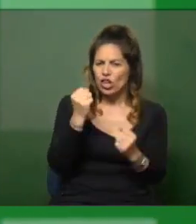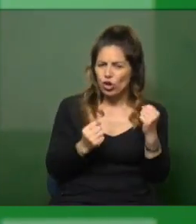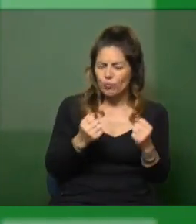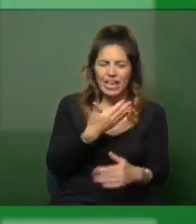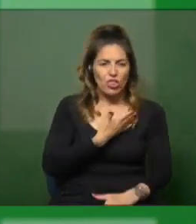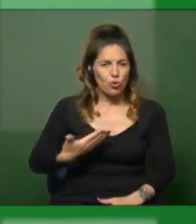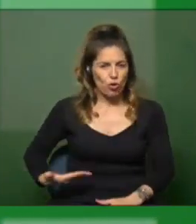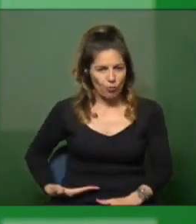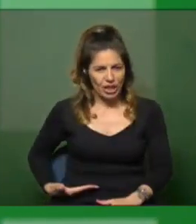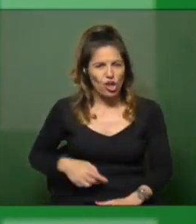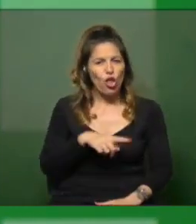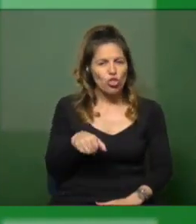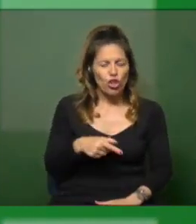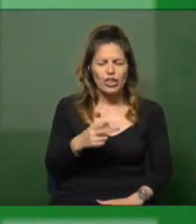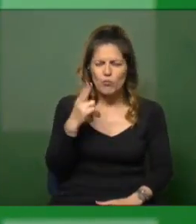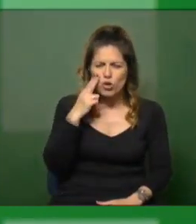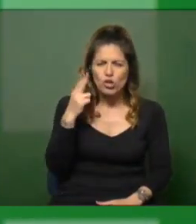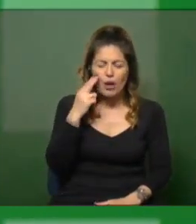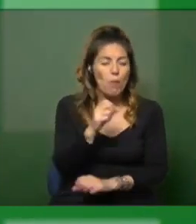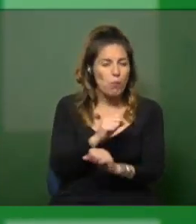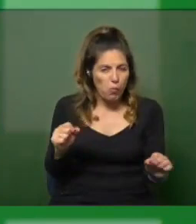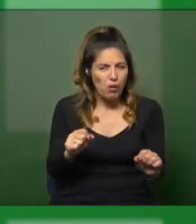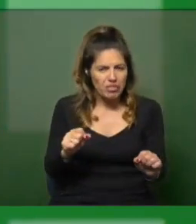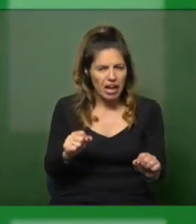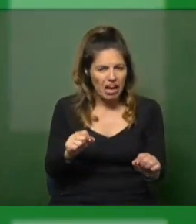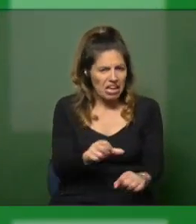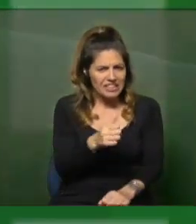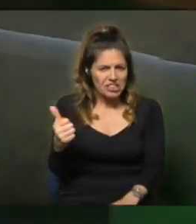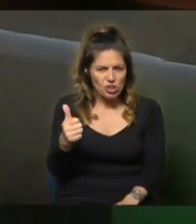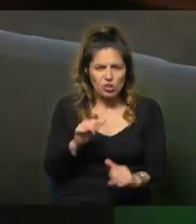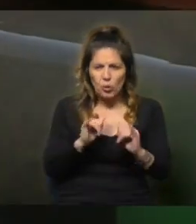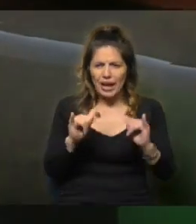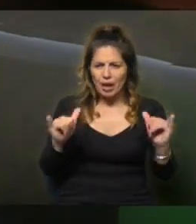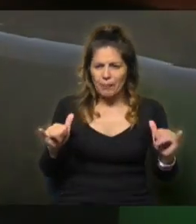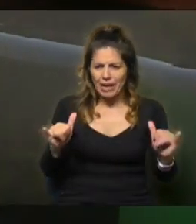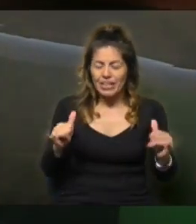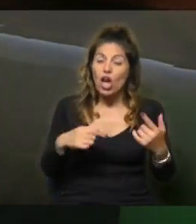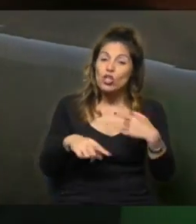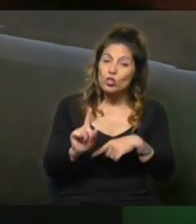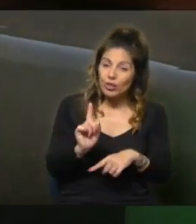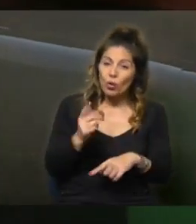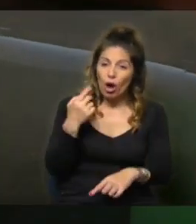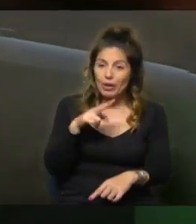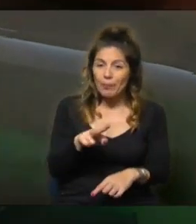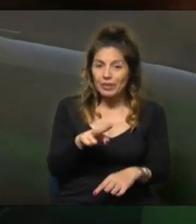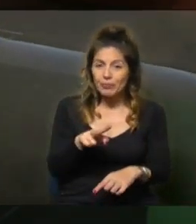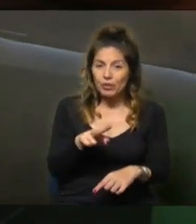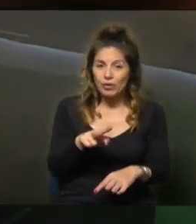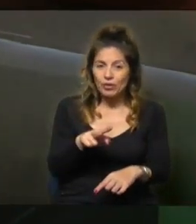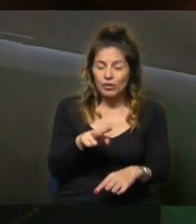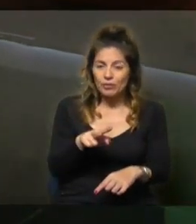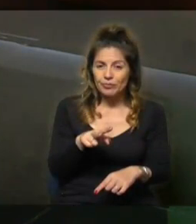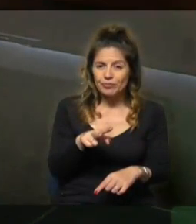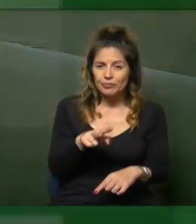Un gobierno en donde hay tantos problemas pueda terminar siendo exitoso en una campaña sobre todo cuando habíamos visto el desplazamiento de